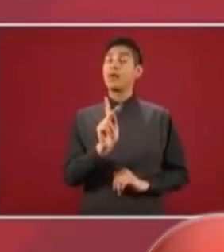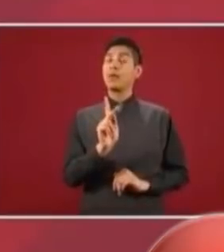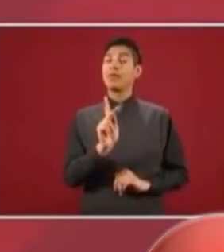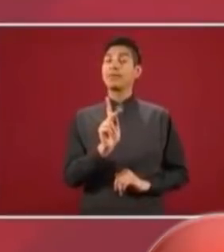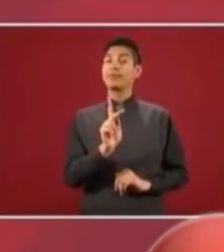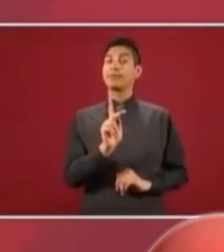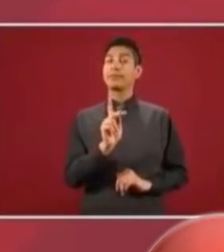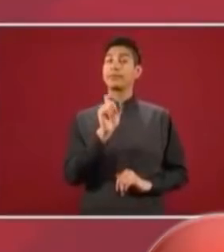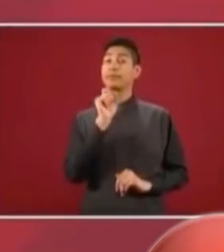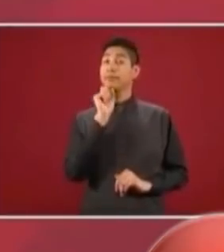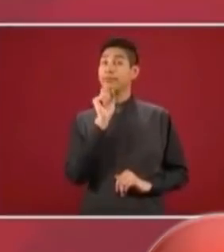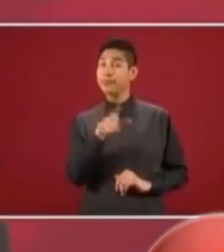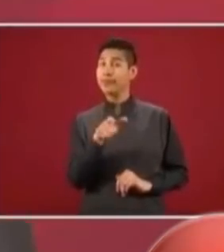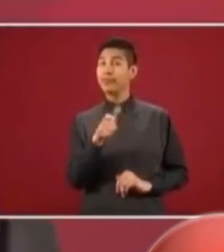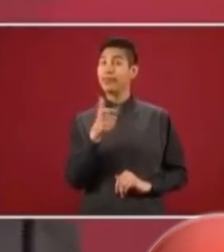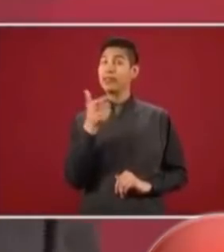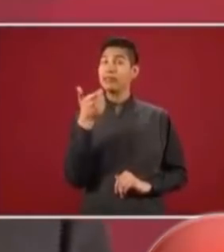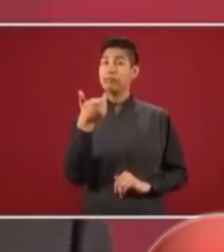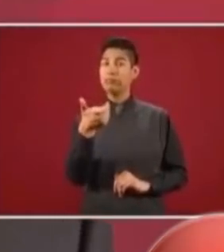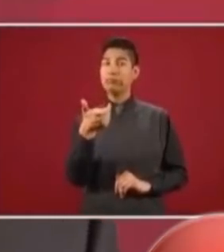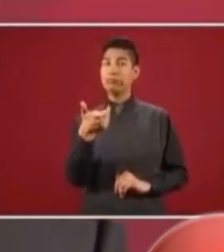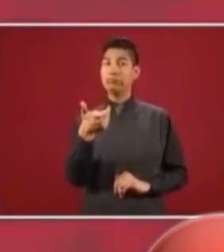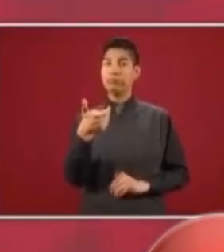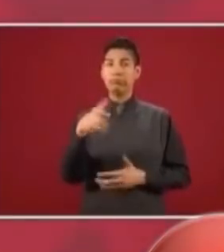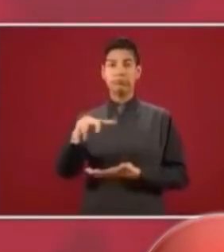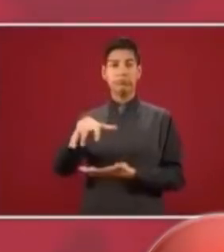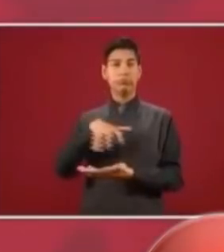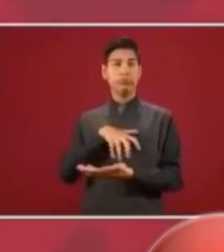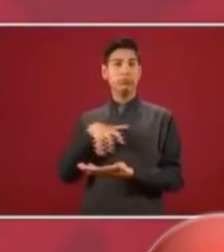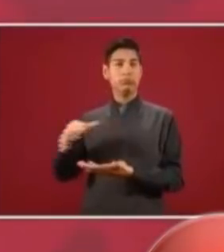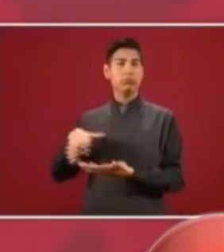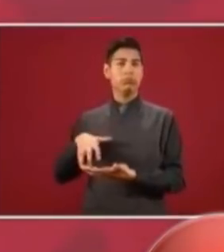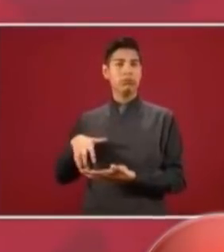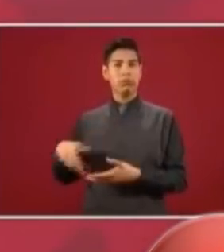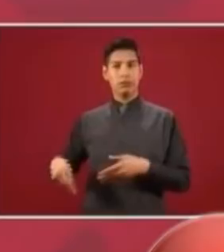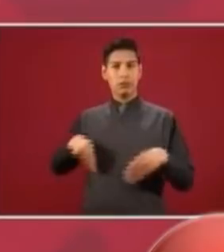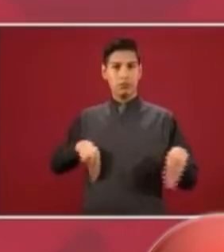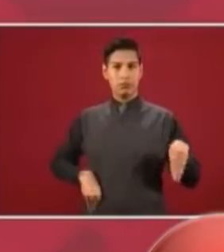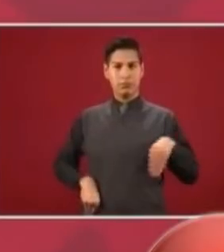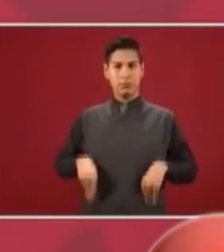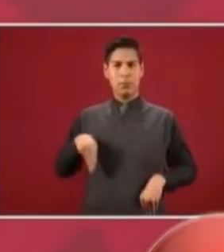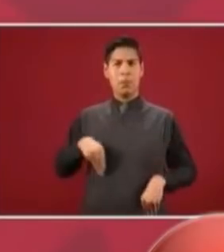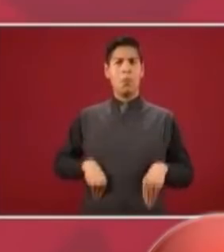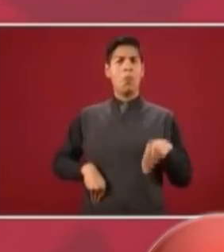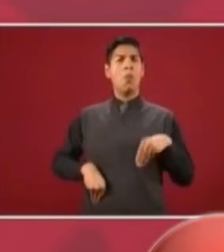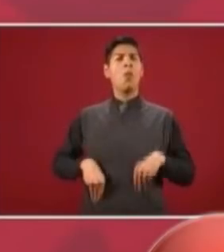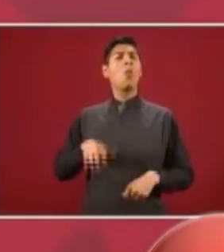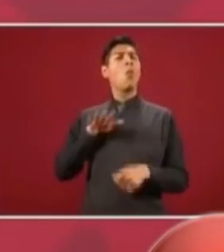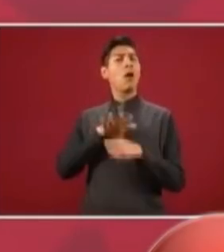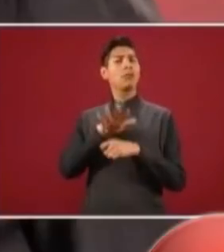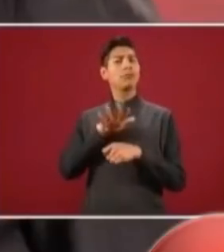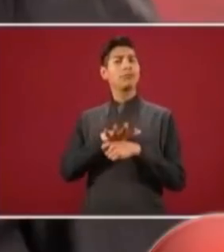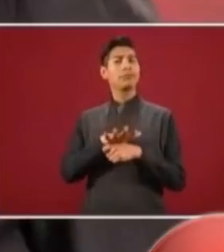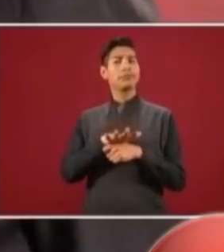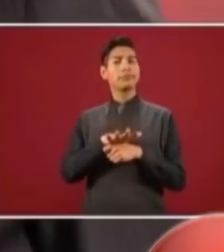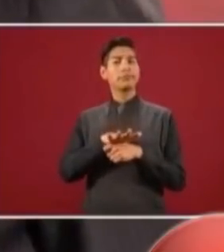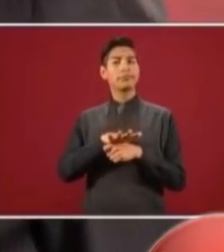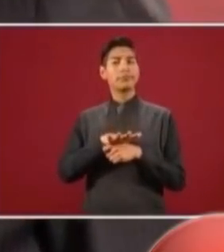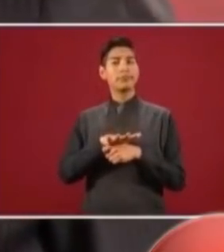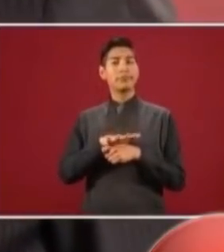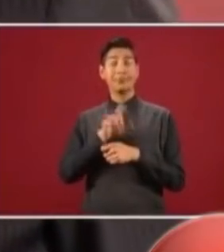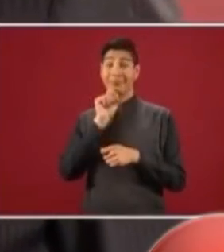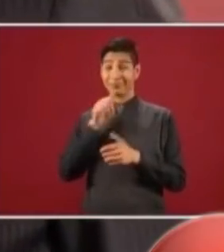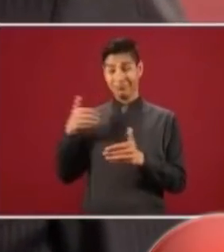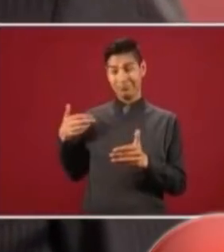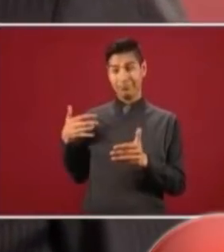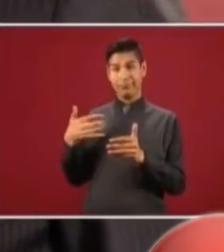las grandes riquezas que se hicieron, se amasaron en el periodo